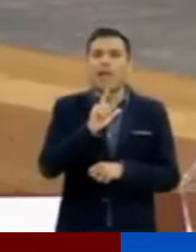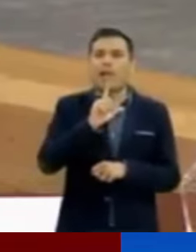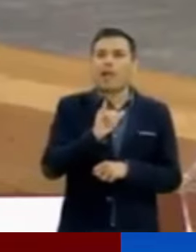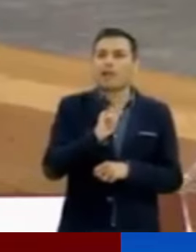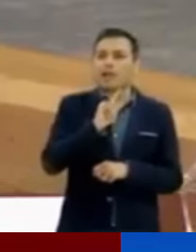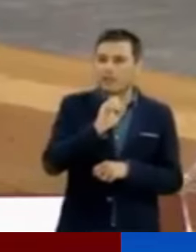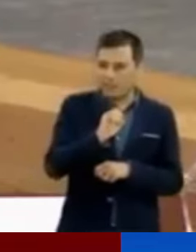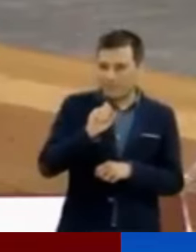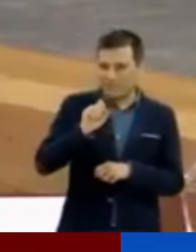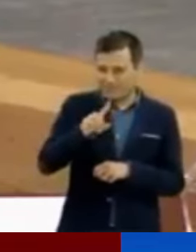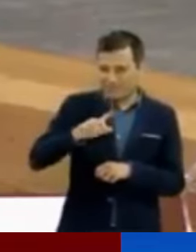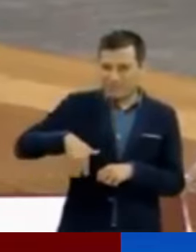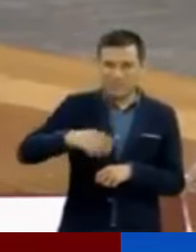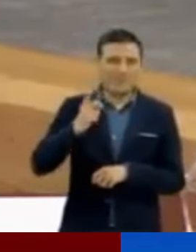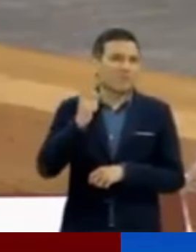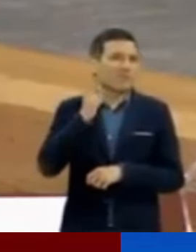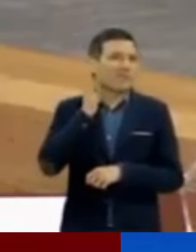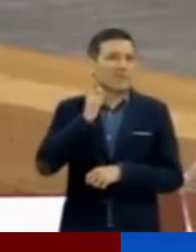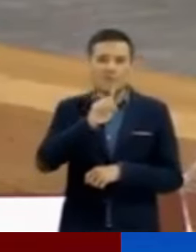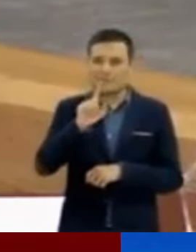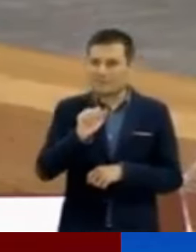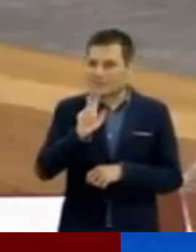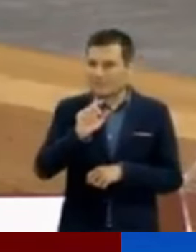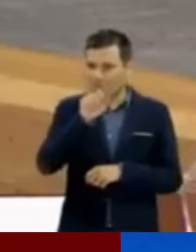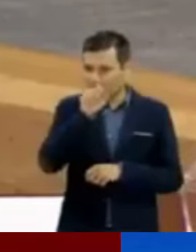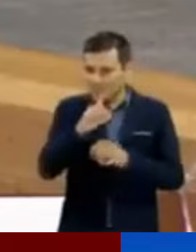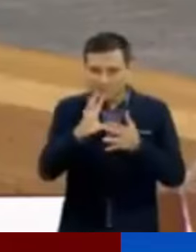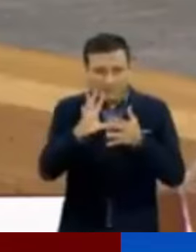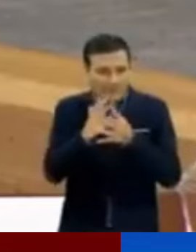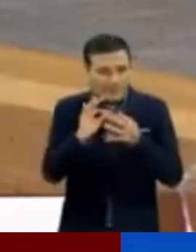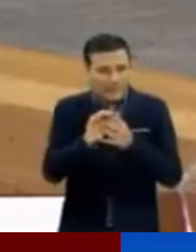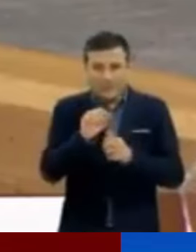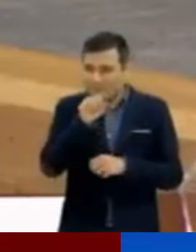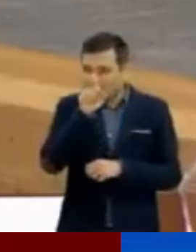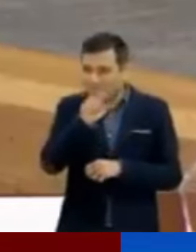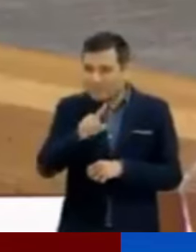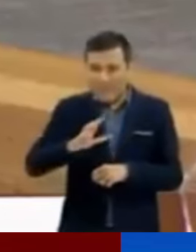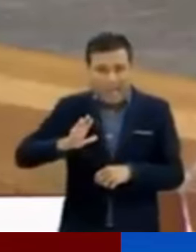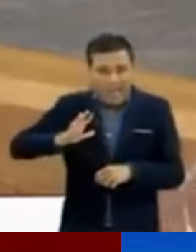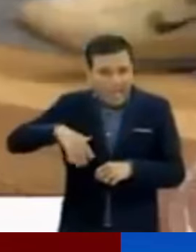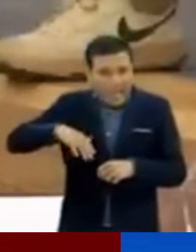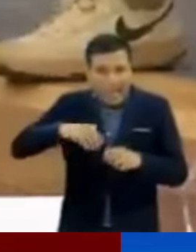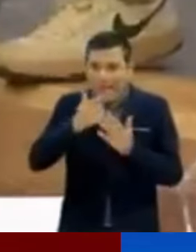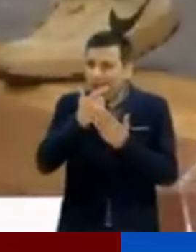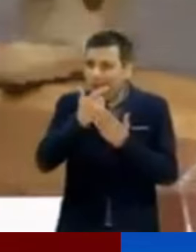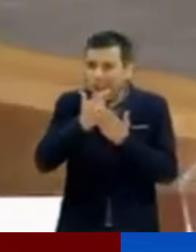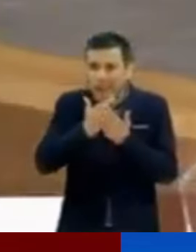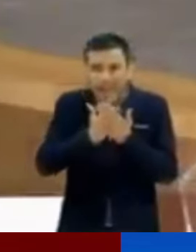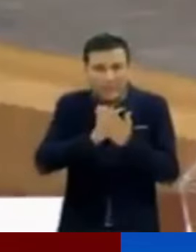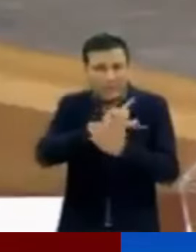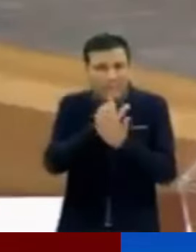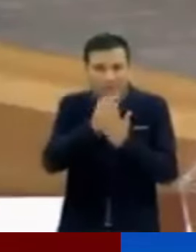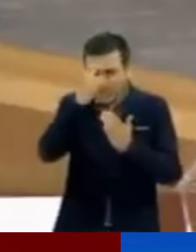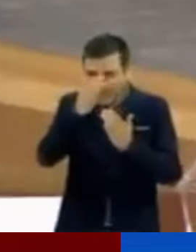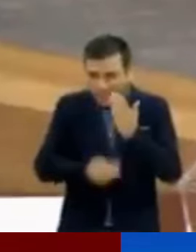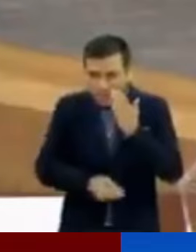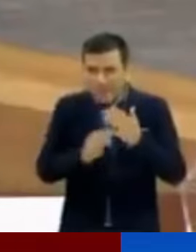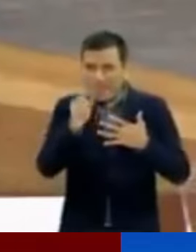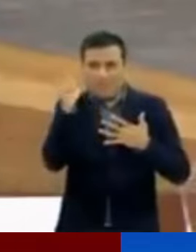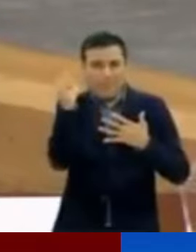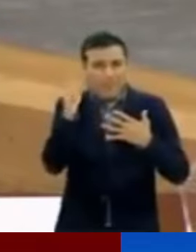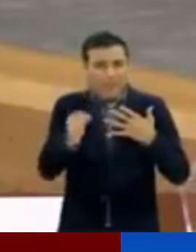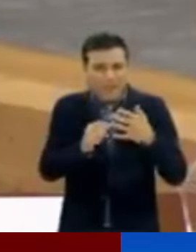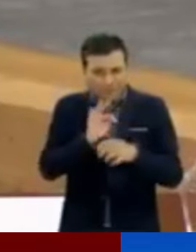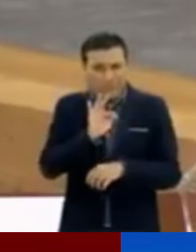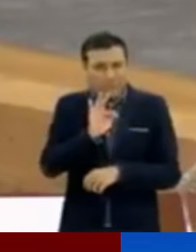como bien dice el diputado Juan Zavala, aquí el diputado hace todo el listado de los delitos por los que se le pudiera retirar el